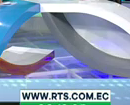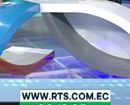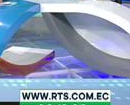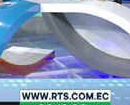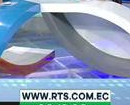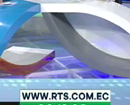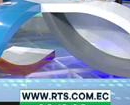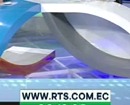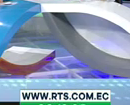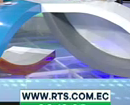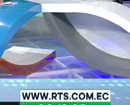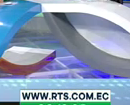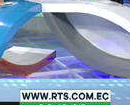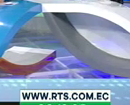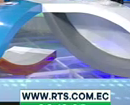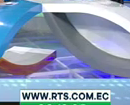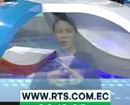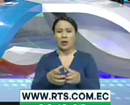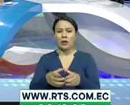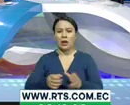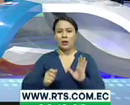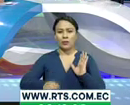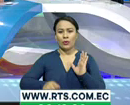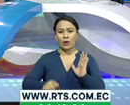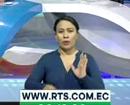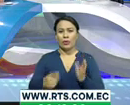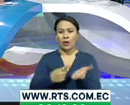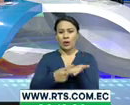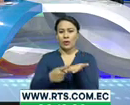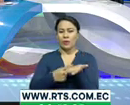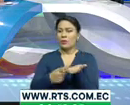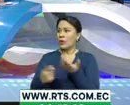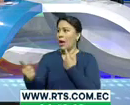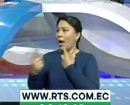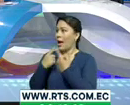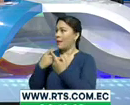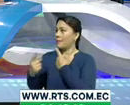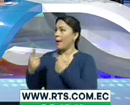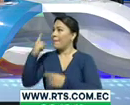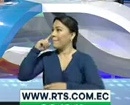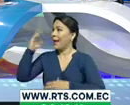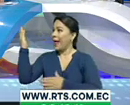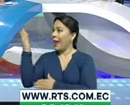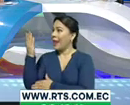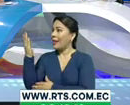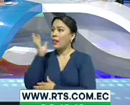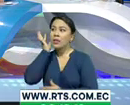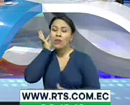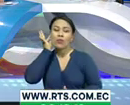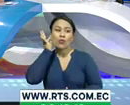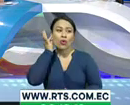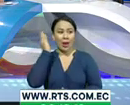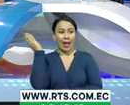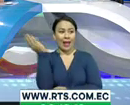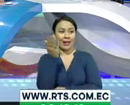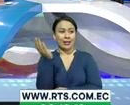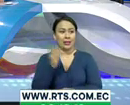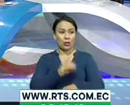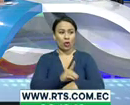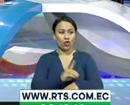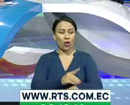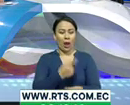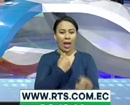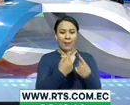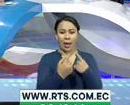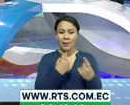presidente de la legislatura en una reunión que fuese convocada por la alcaldesa de la ciudad la doctora cynthia viteri y